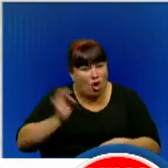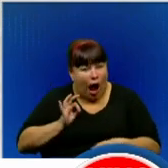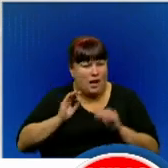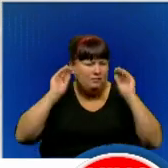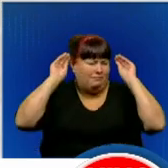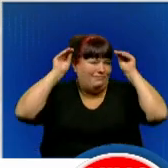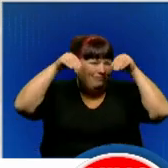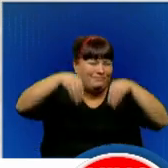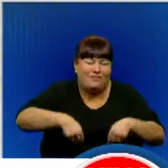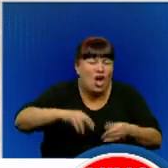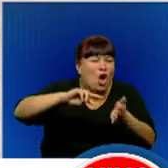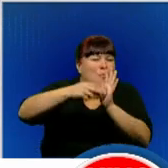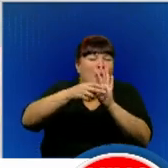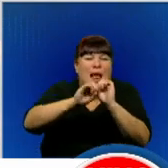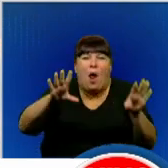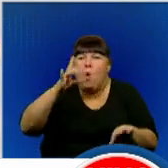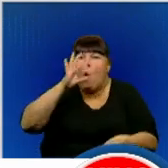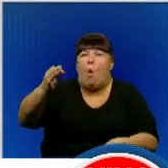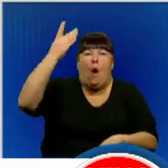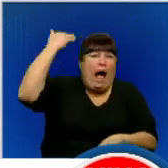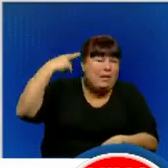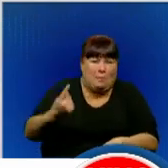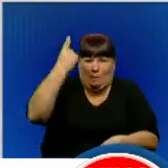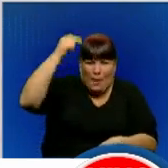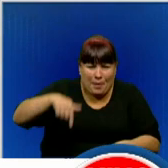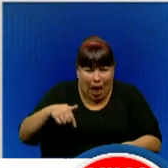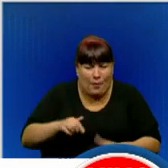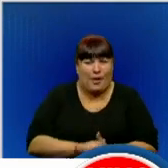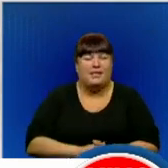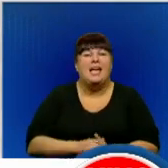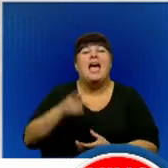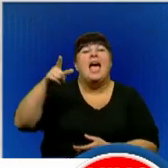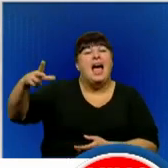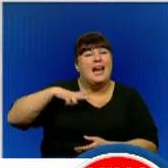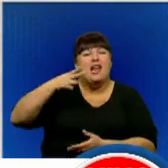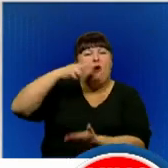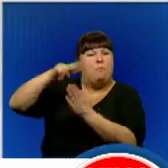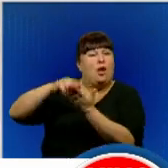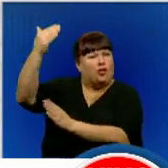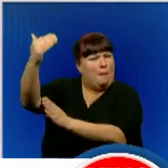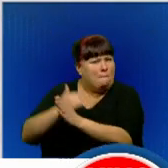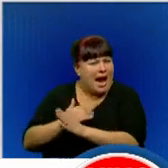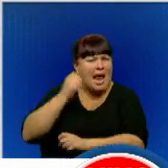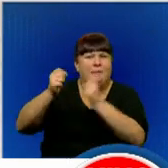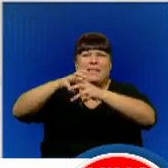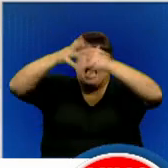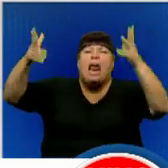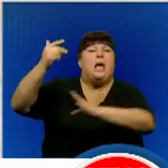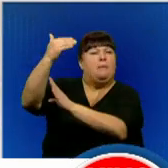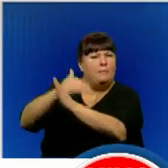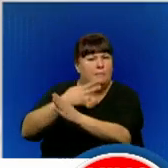hundió en una crisis en precedente se le bajaron los impuestos a los grandes empresarios